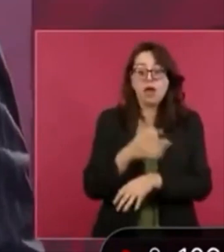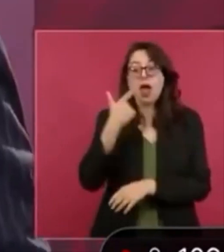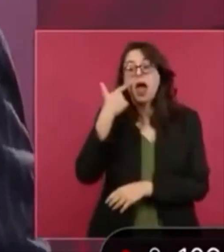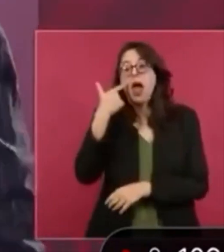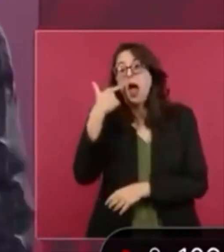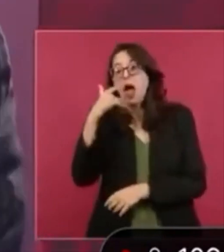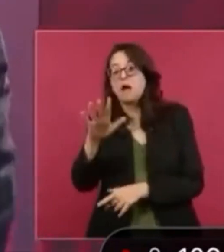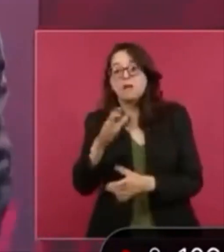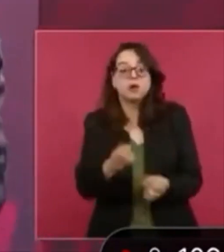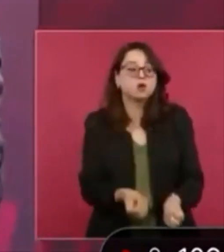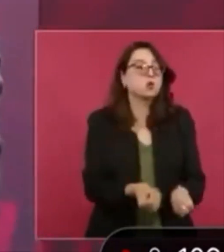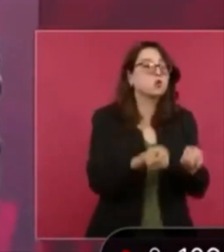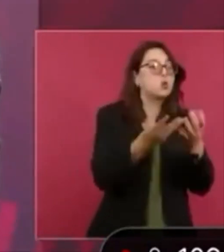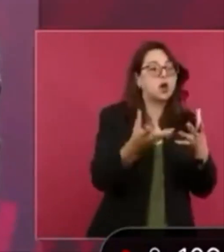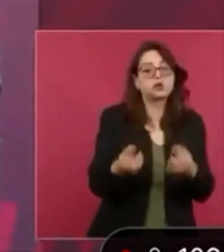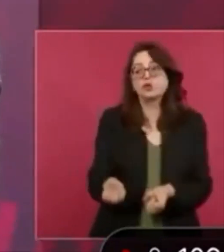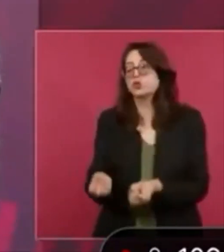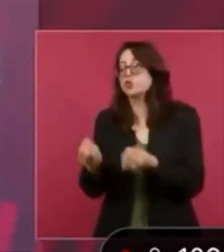de